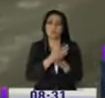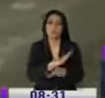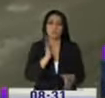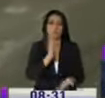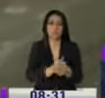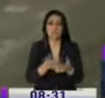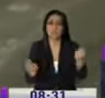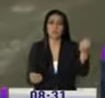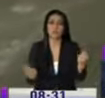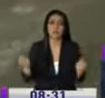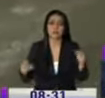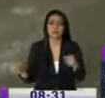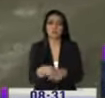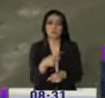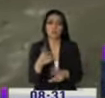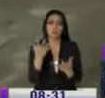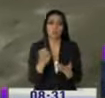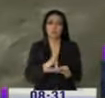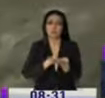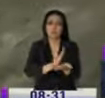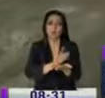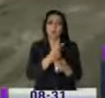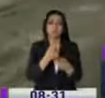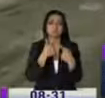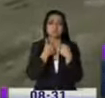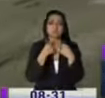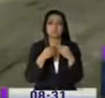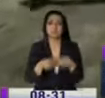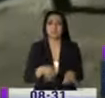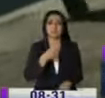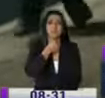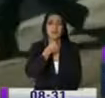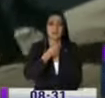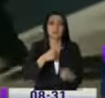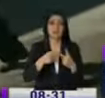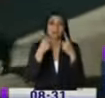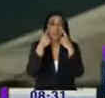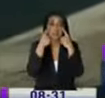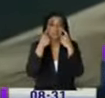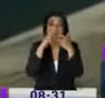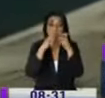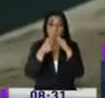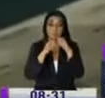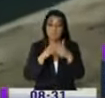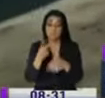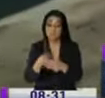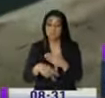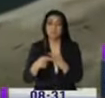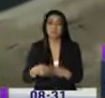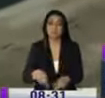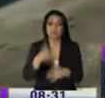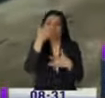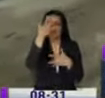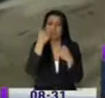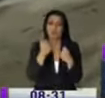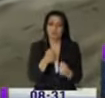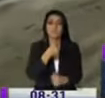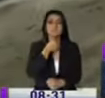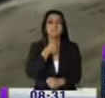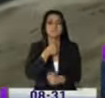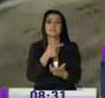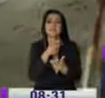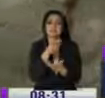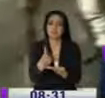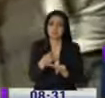que pasen las volquetas por aquí, porque estamos bien afectados a la garganta, a la vista, y nuestros hijos mismos están bien enfermos. Y aquí, ¿quién nos